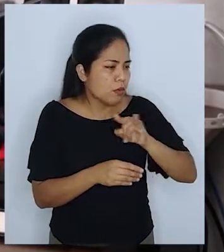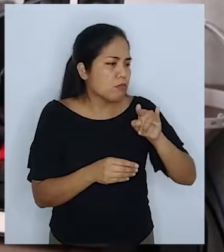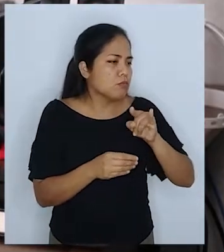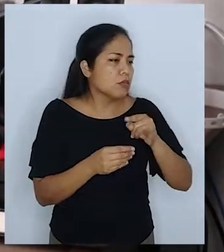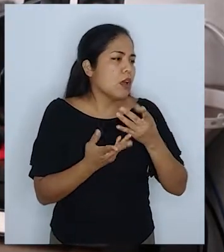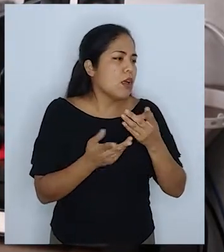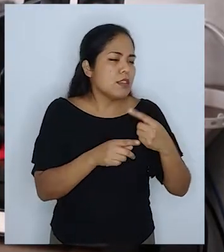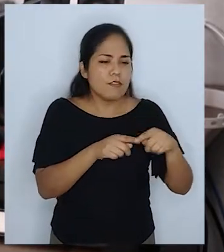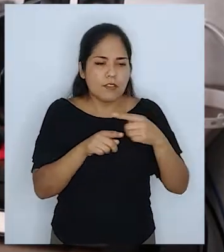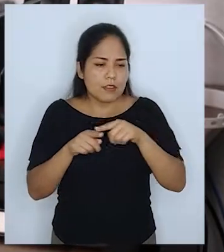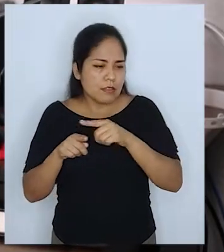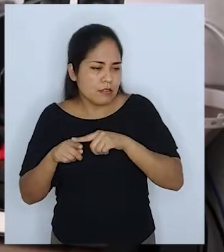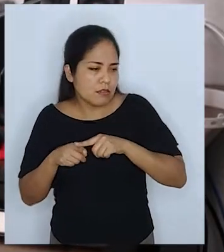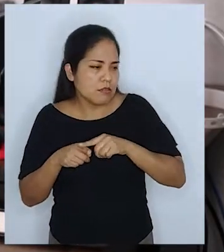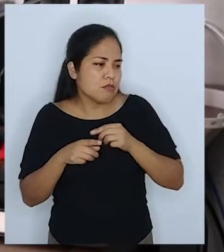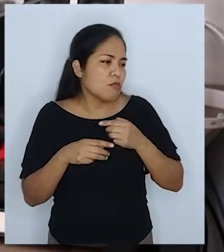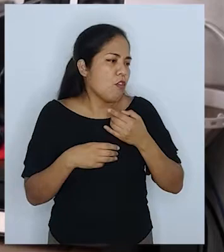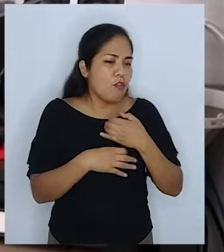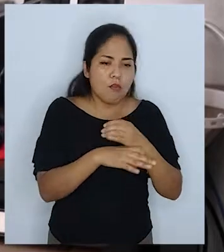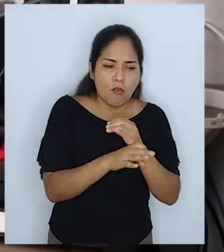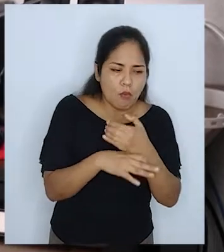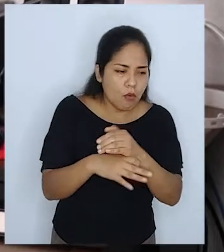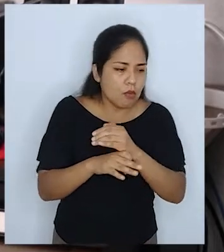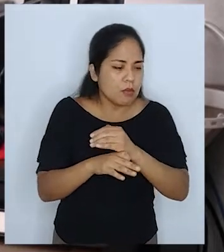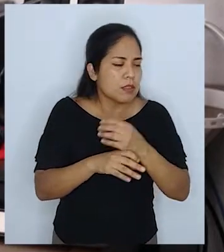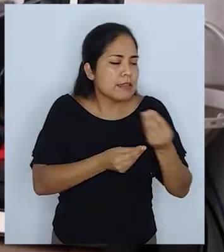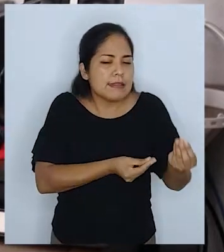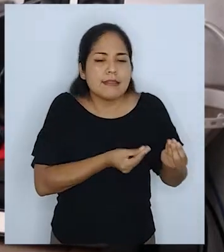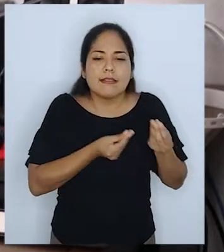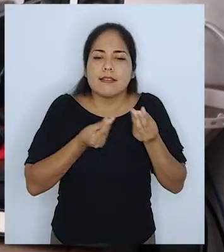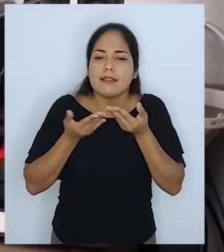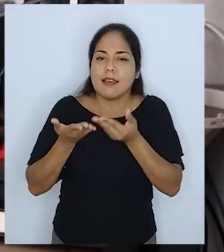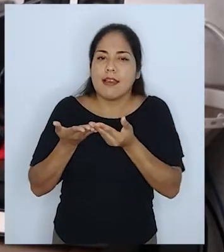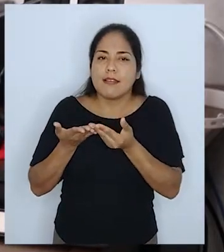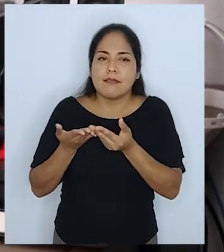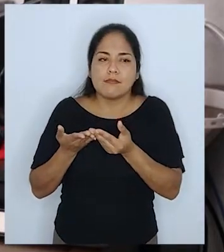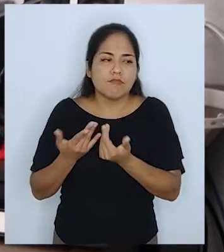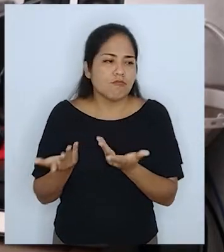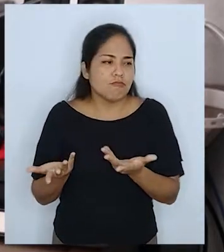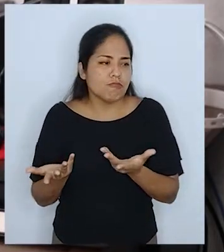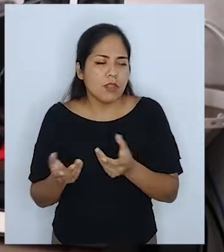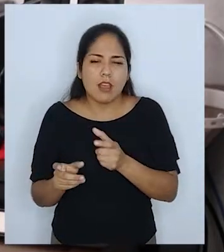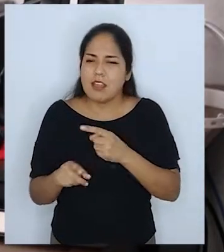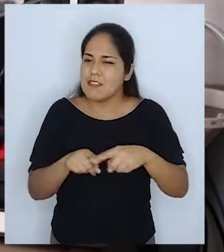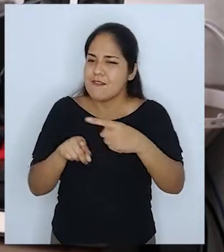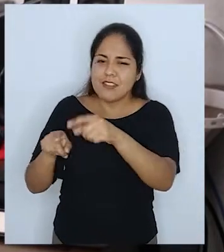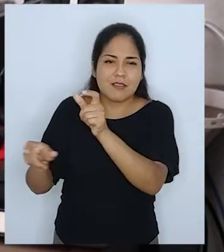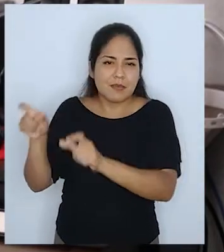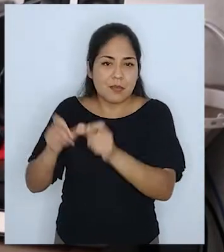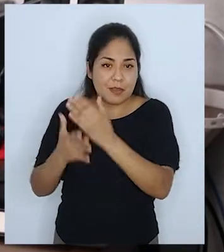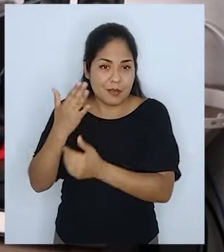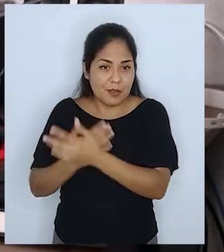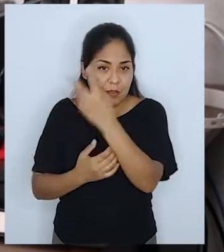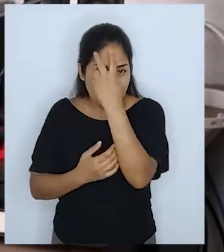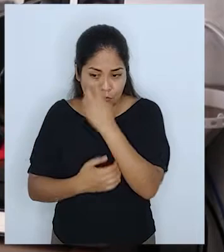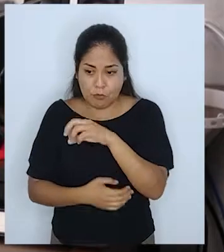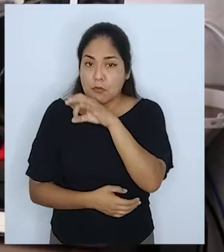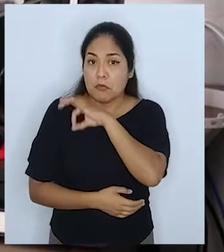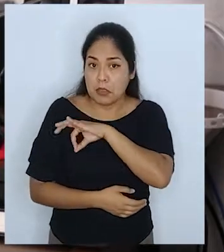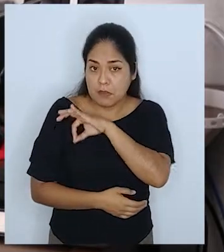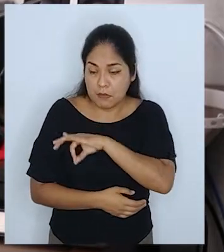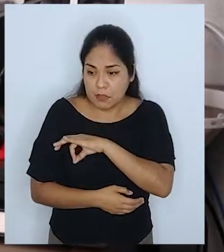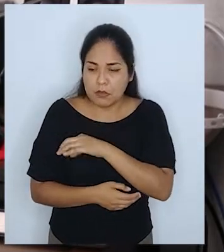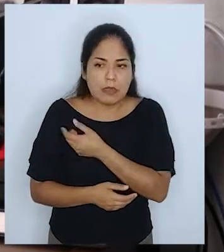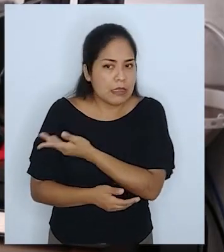través de una serie de herramientas que permita beneficiar a un sinnúmero de personas con discapacidad visual,